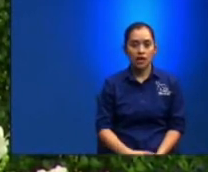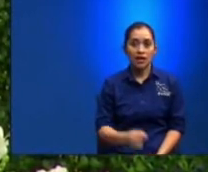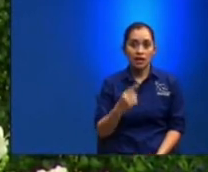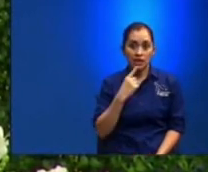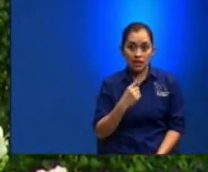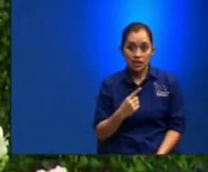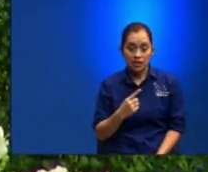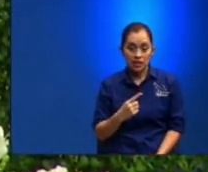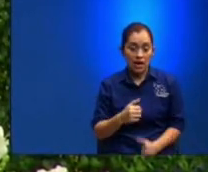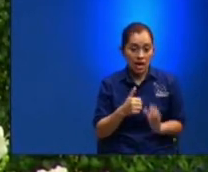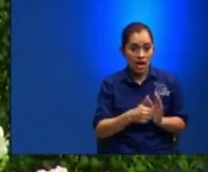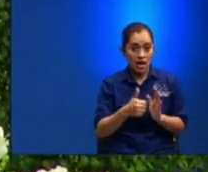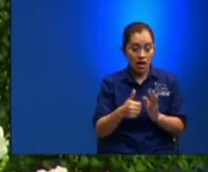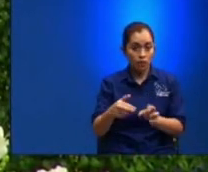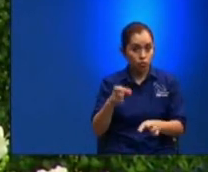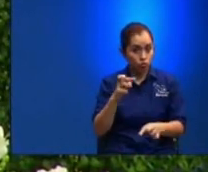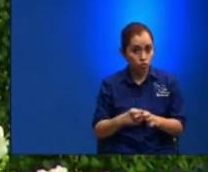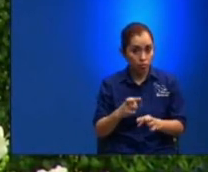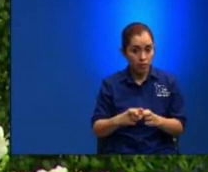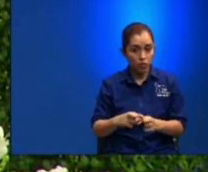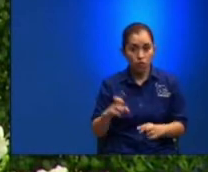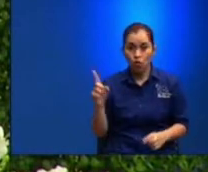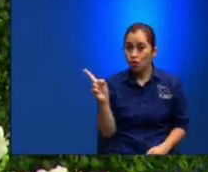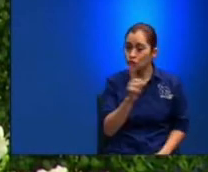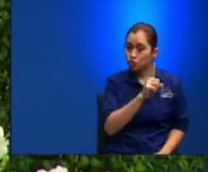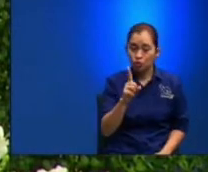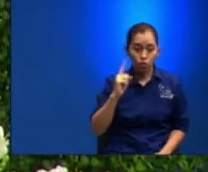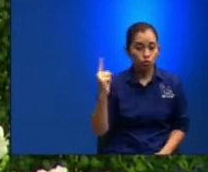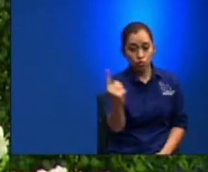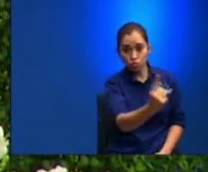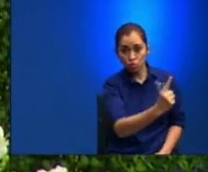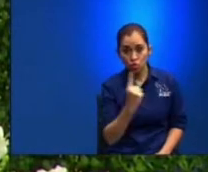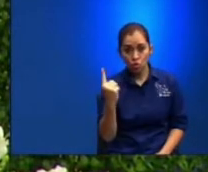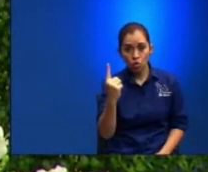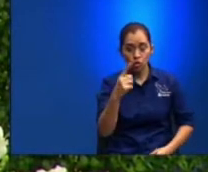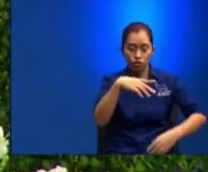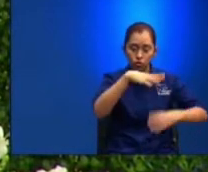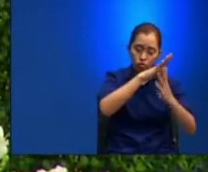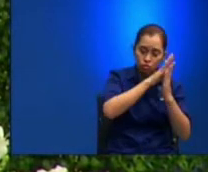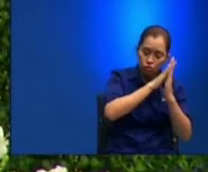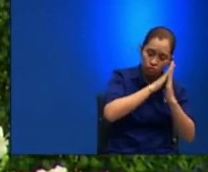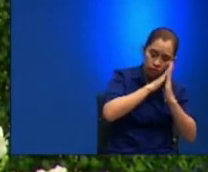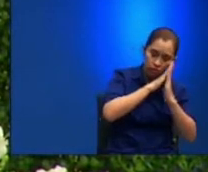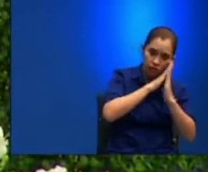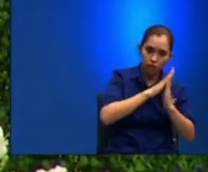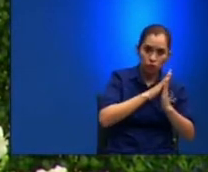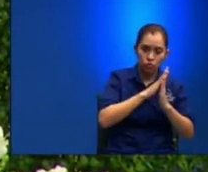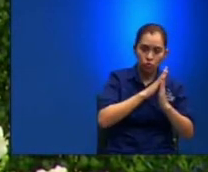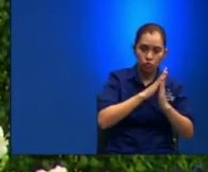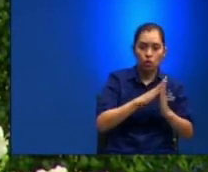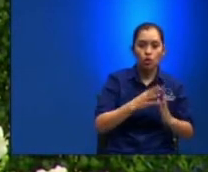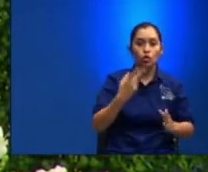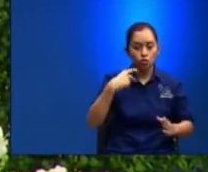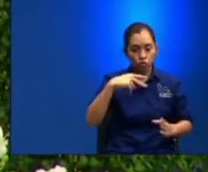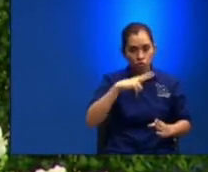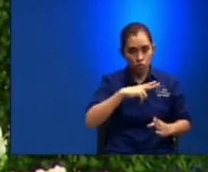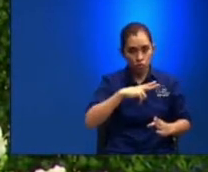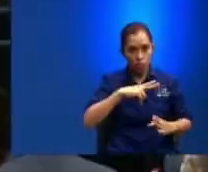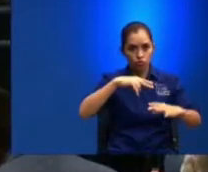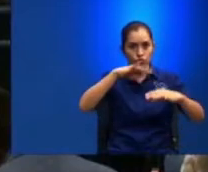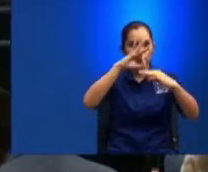sino todos seremos transformados pero no tienes de que son misterios alrededor del ministerio de cristo